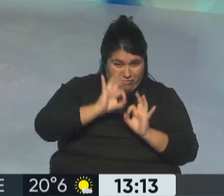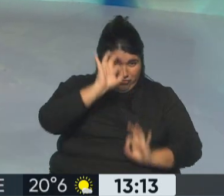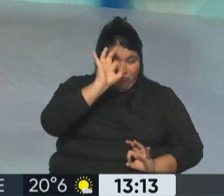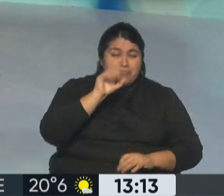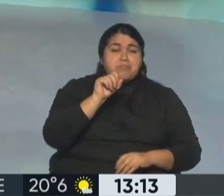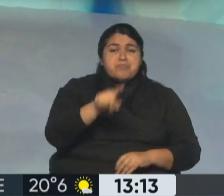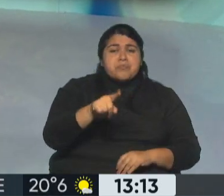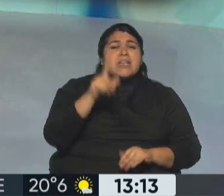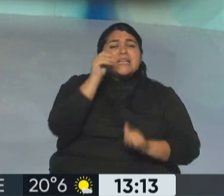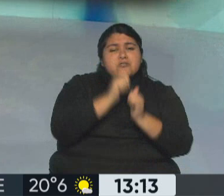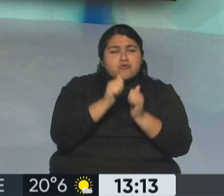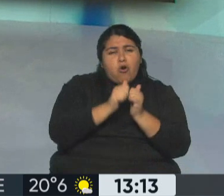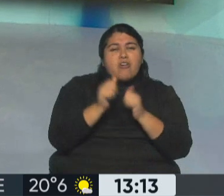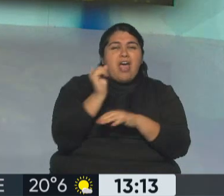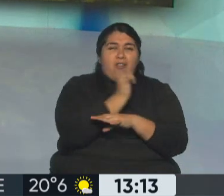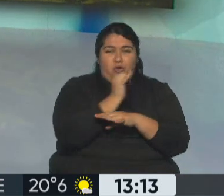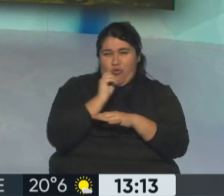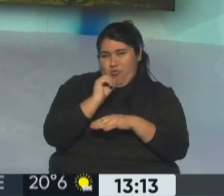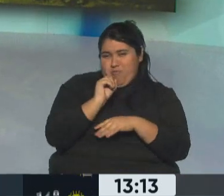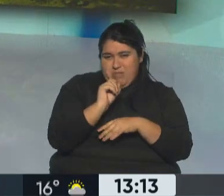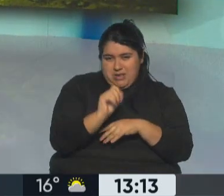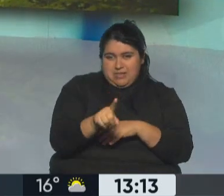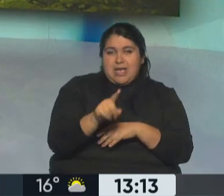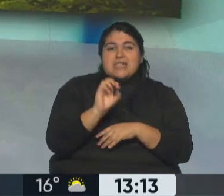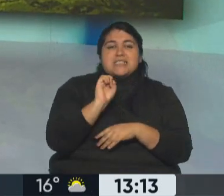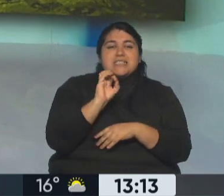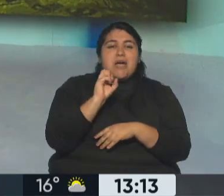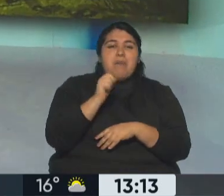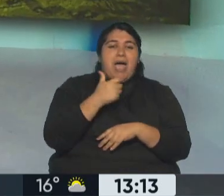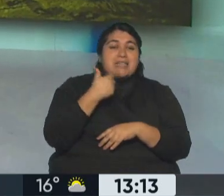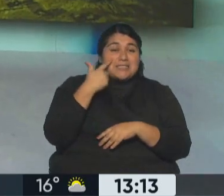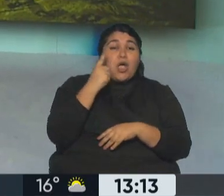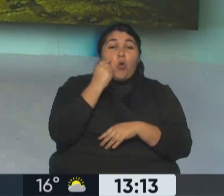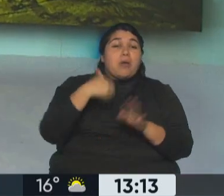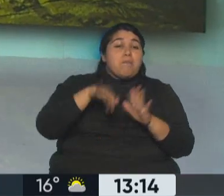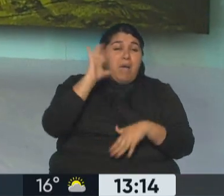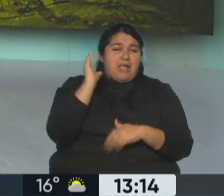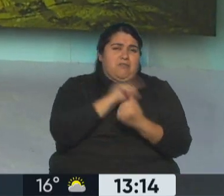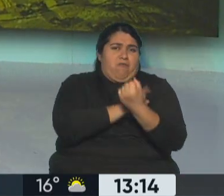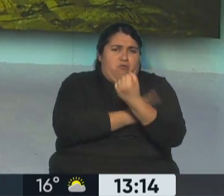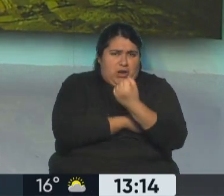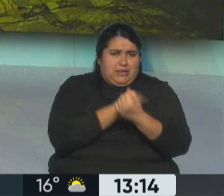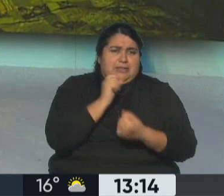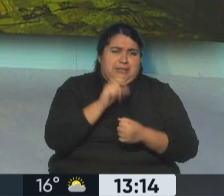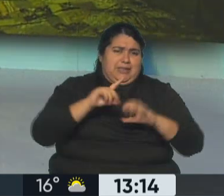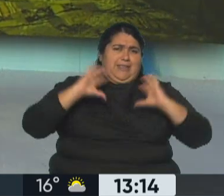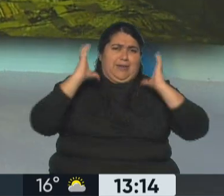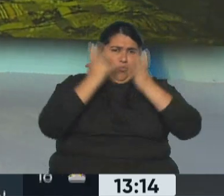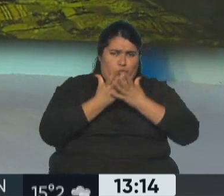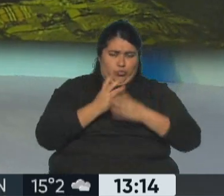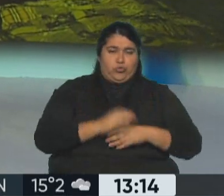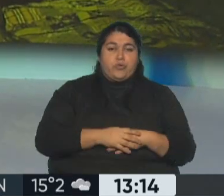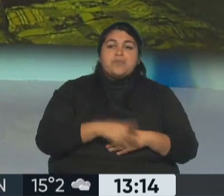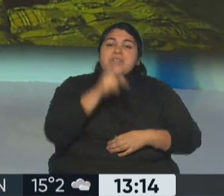está retratada en el documental de Fernando Arditi, que se llama así, El hombre más fuerte del mundo. Es una historia apasionante, una historia